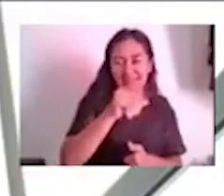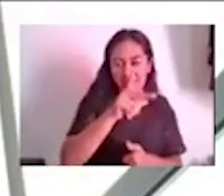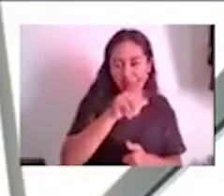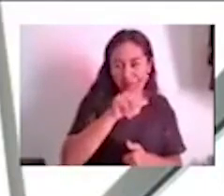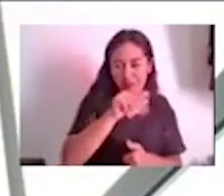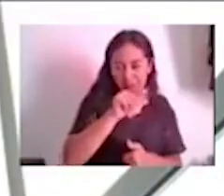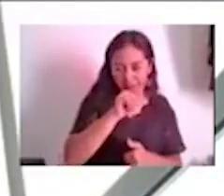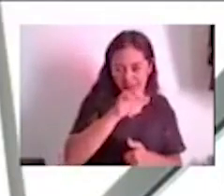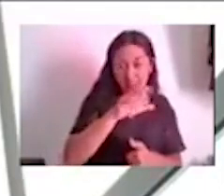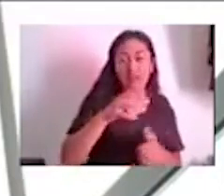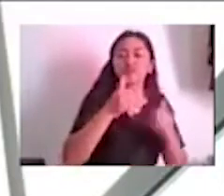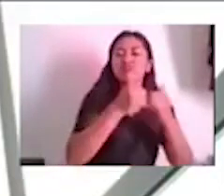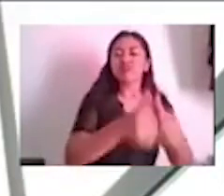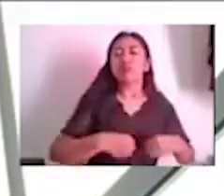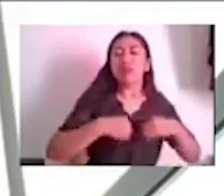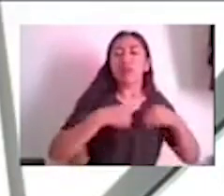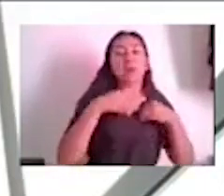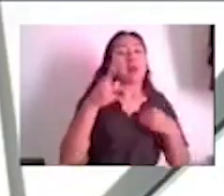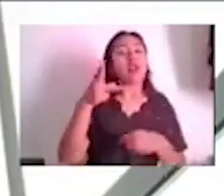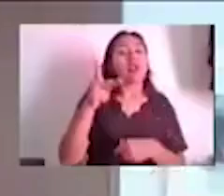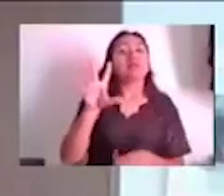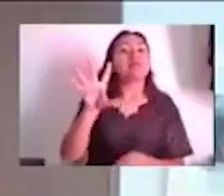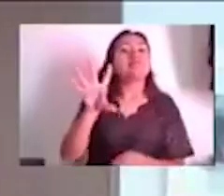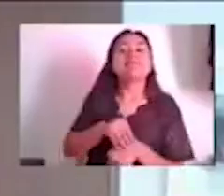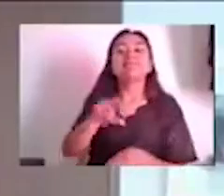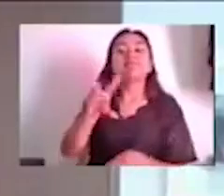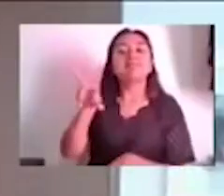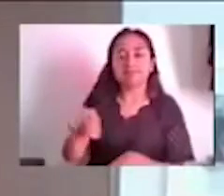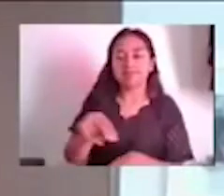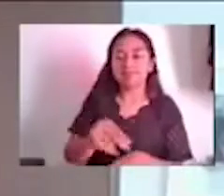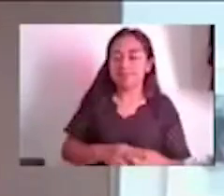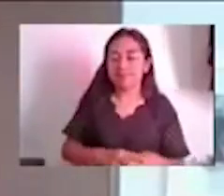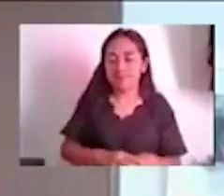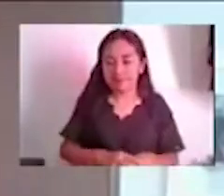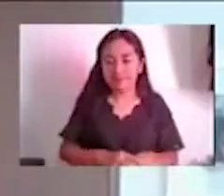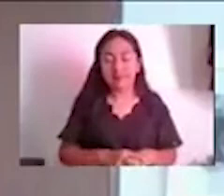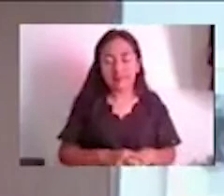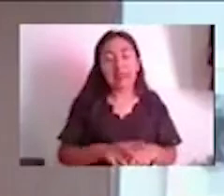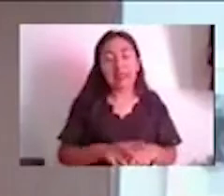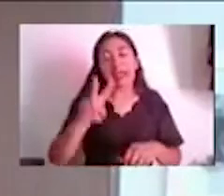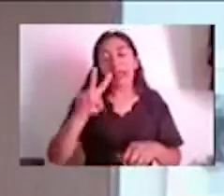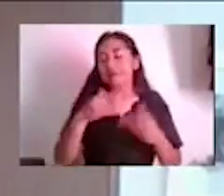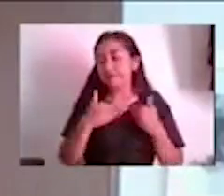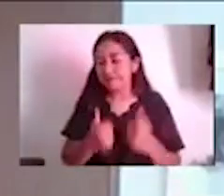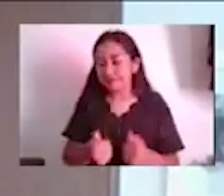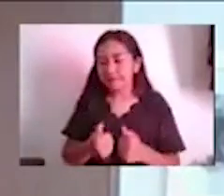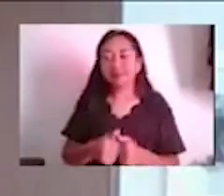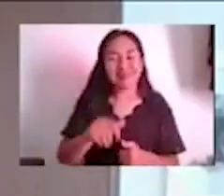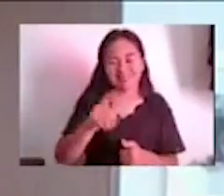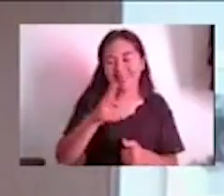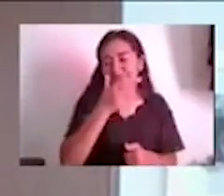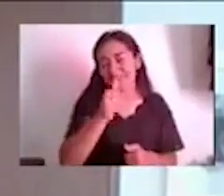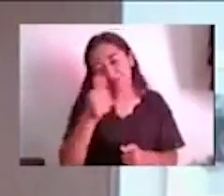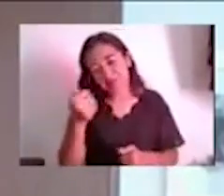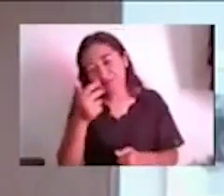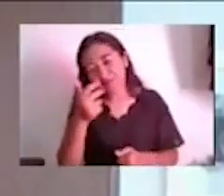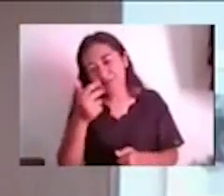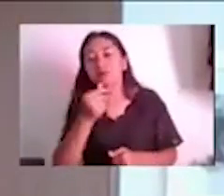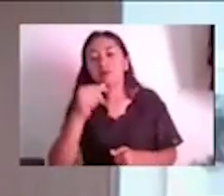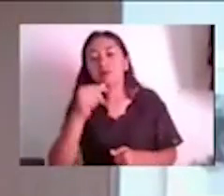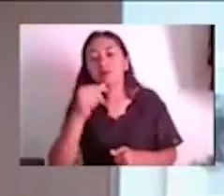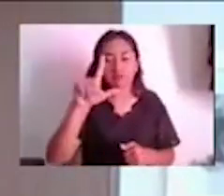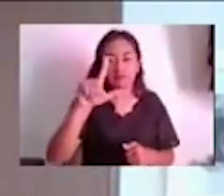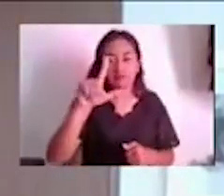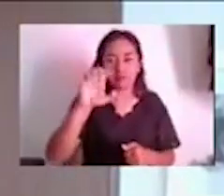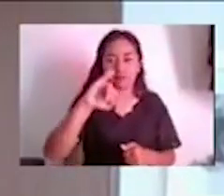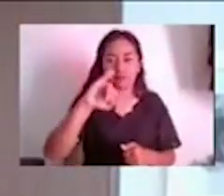dejaron. Ya. Yeah. Y finalmente, Alejandro Villalobos te dice, felicitaciones a la doctora Garduño,